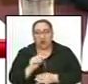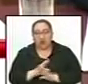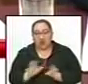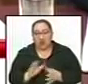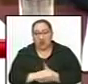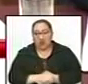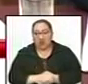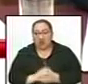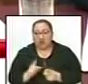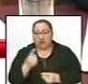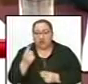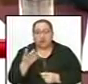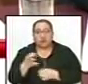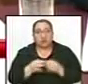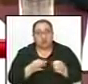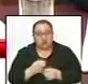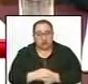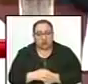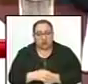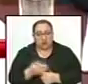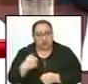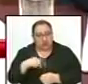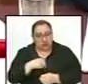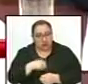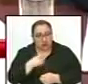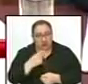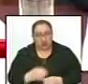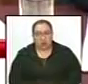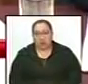no lo ha aludido. Solamente quisiera decir lo siguiente, que estamos...